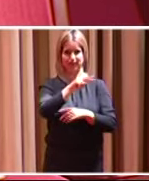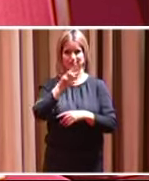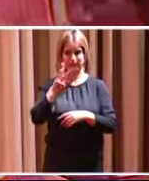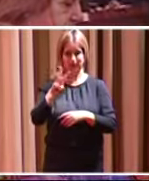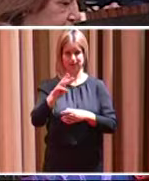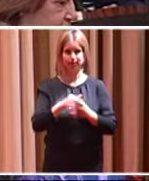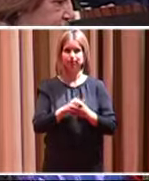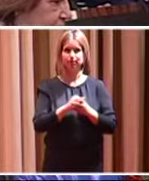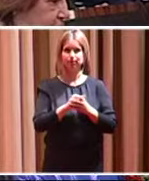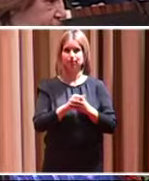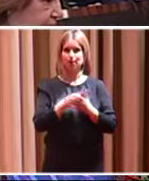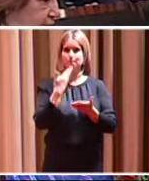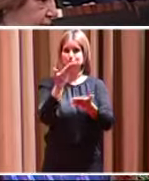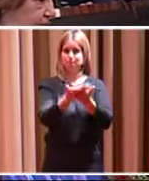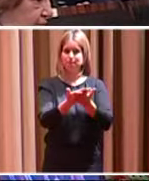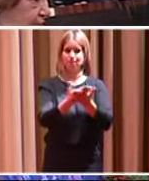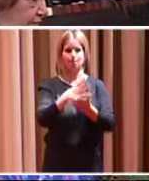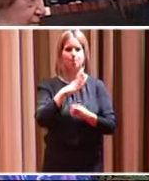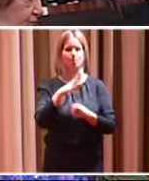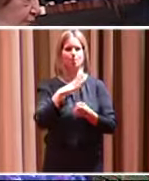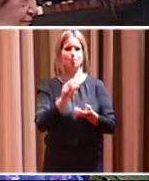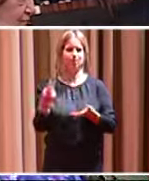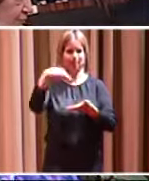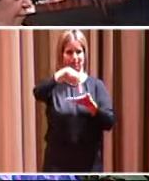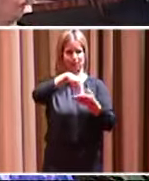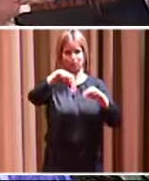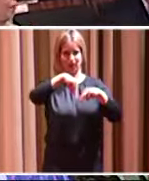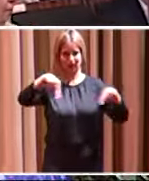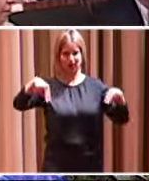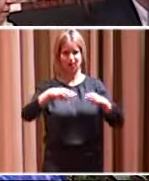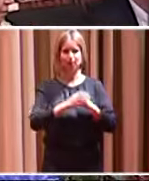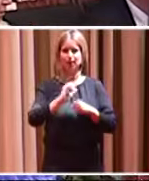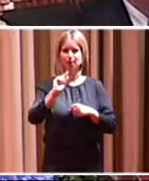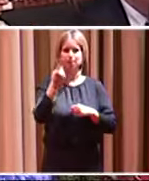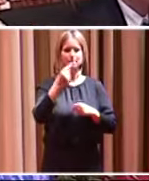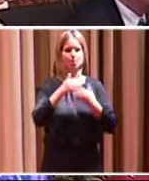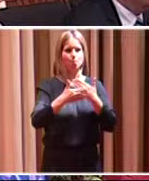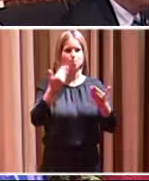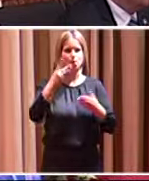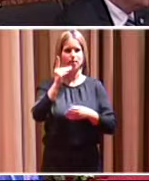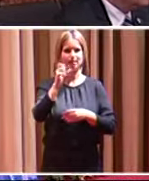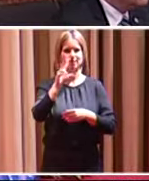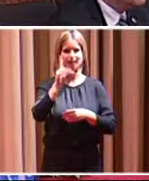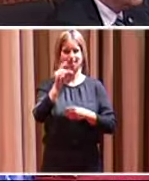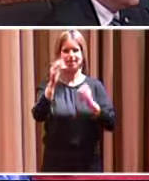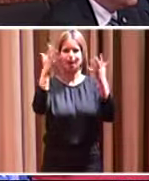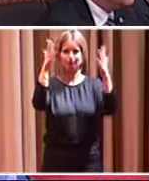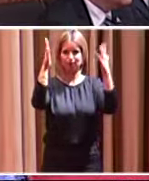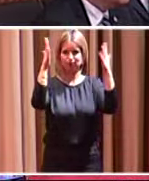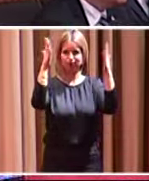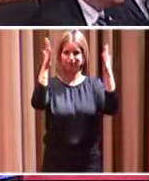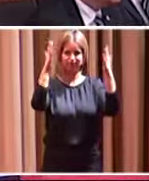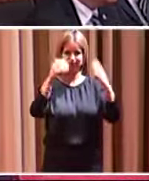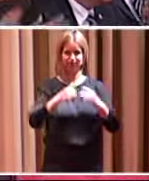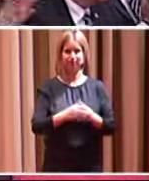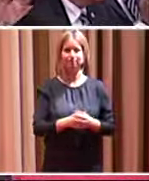2023. Ruego que vayan pasando al escenario. En primer lugar, Modas David, ruego un fuerte aplauso.